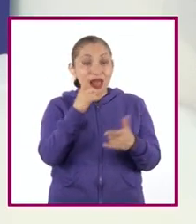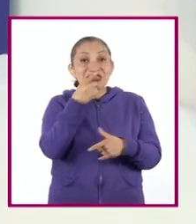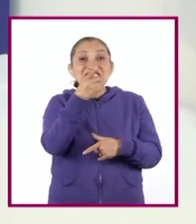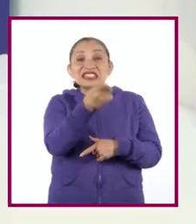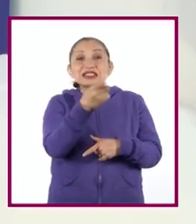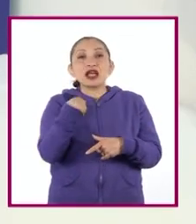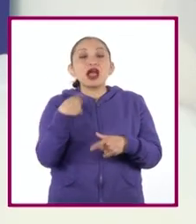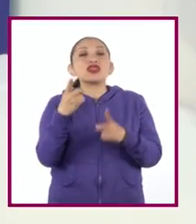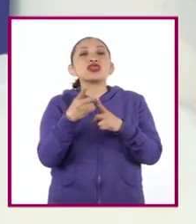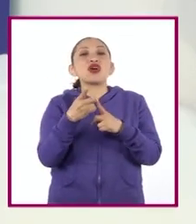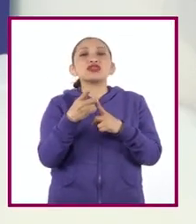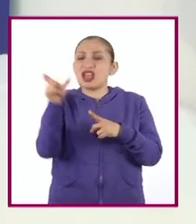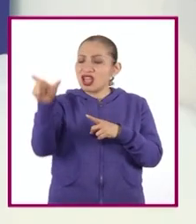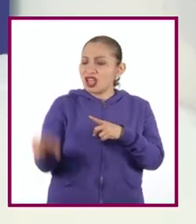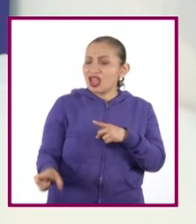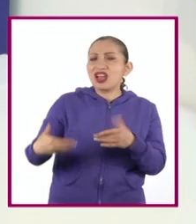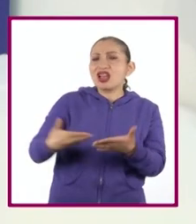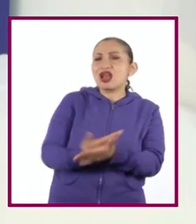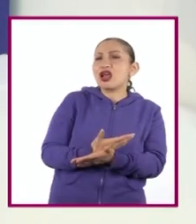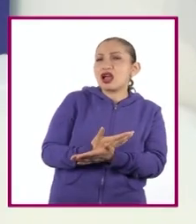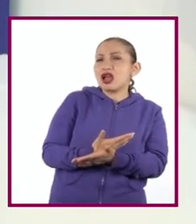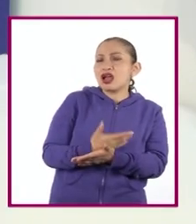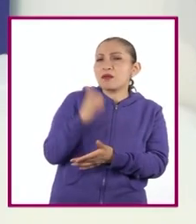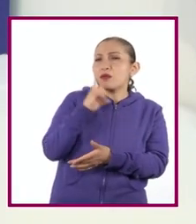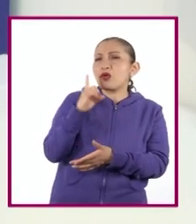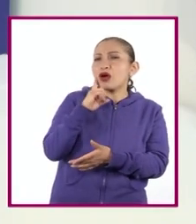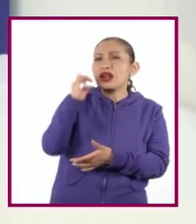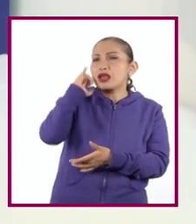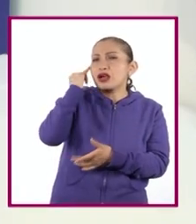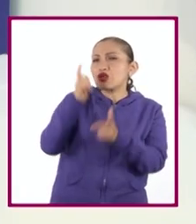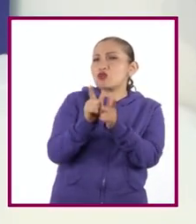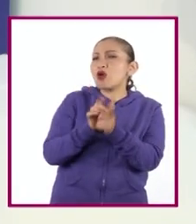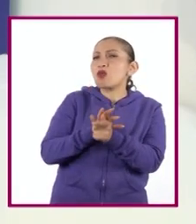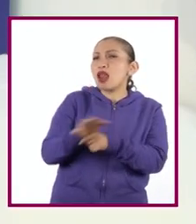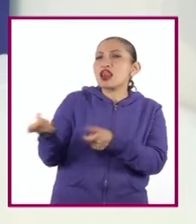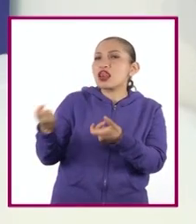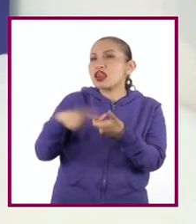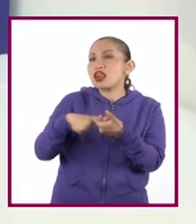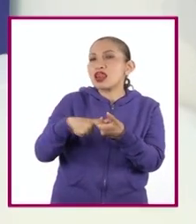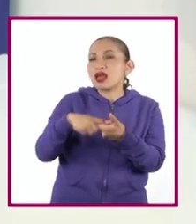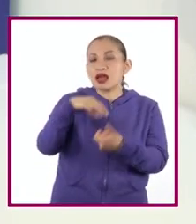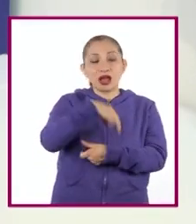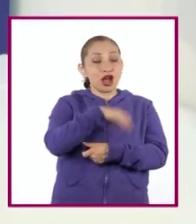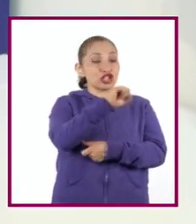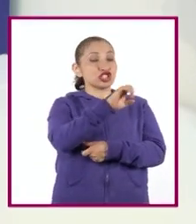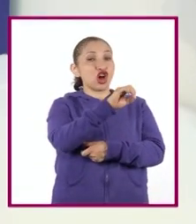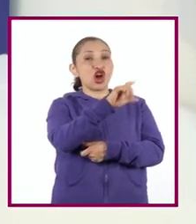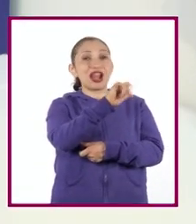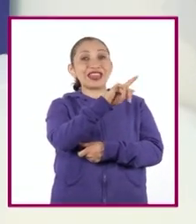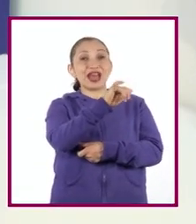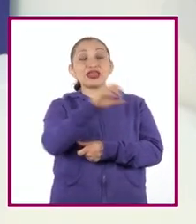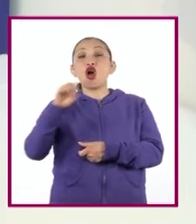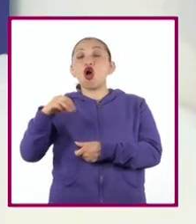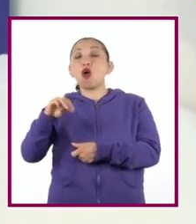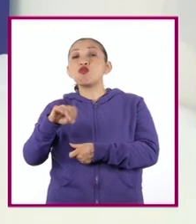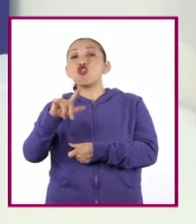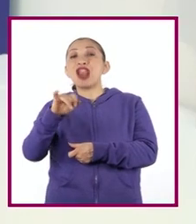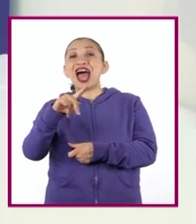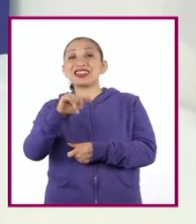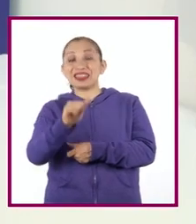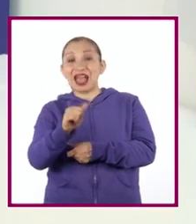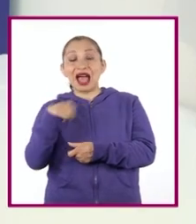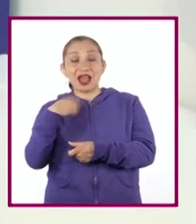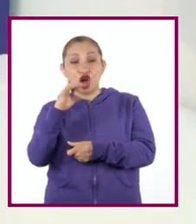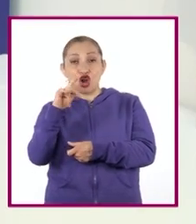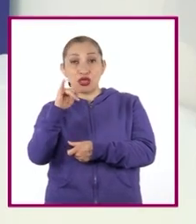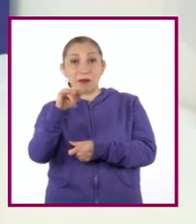menciona el origen étnico de Soledad. ¿Lo recuerdan? Soledad, o La Mulata de Córdoba, era hija de una